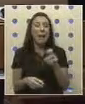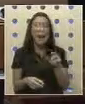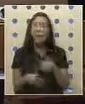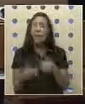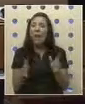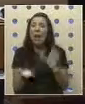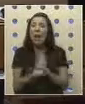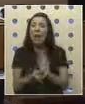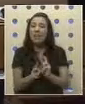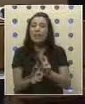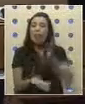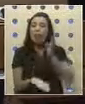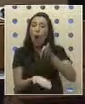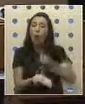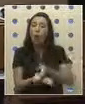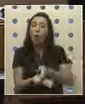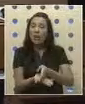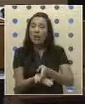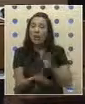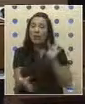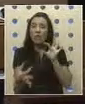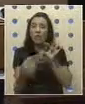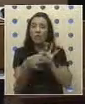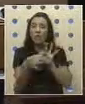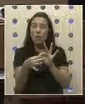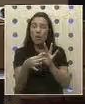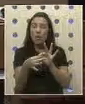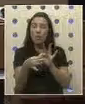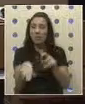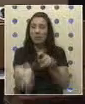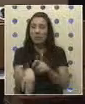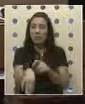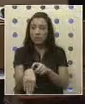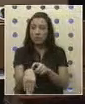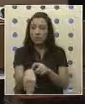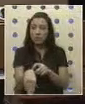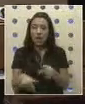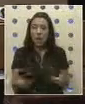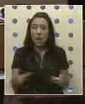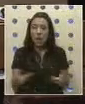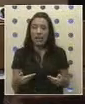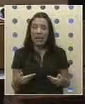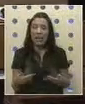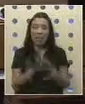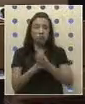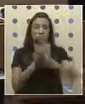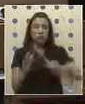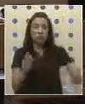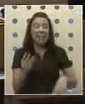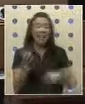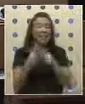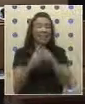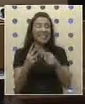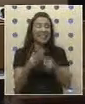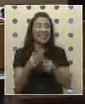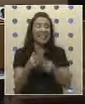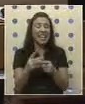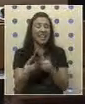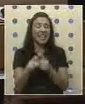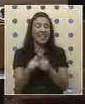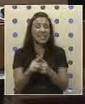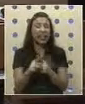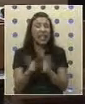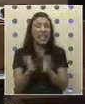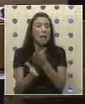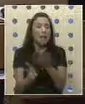hagan, son obligatorias, vinculantes y simultáneas. Aquí nos comimos uno de los tres requisitos que cualquier manual